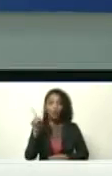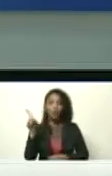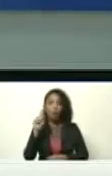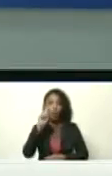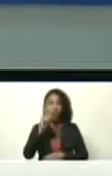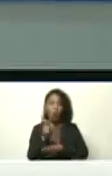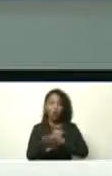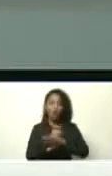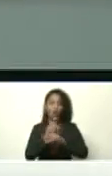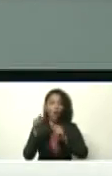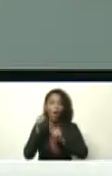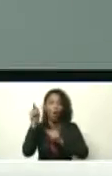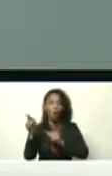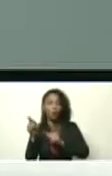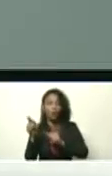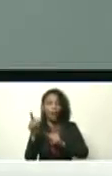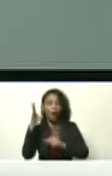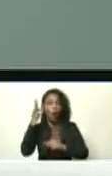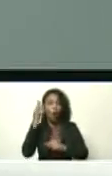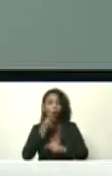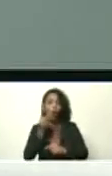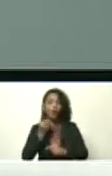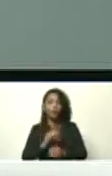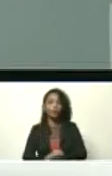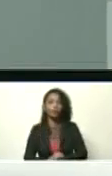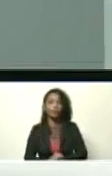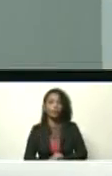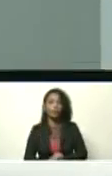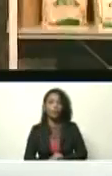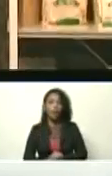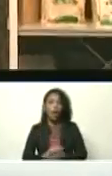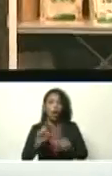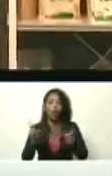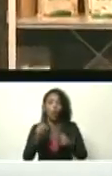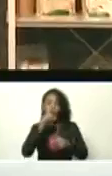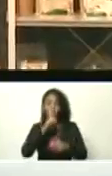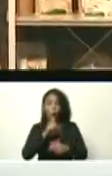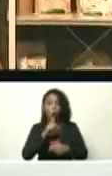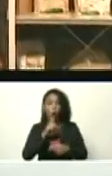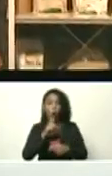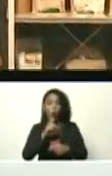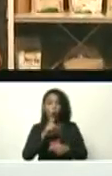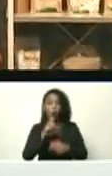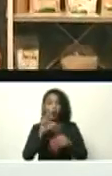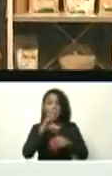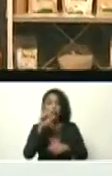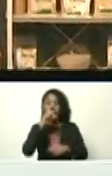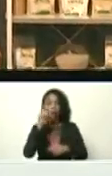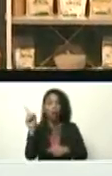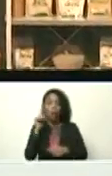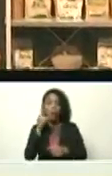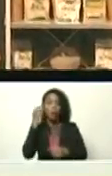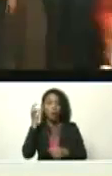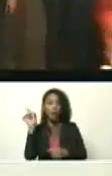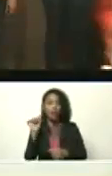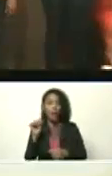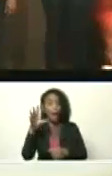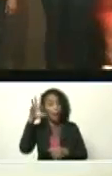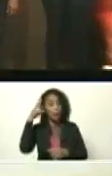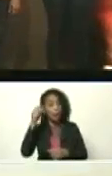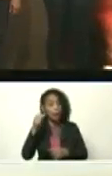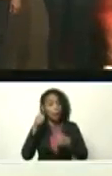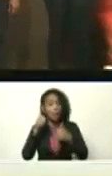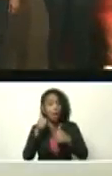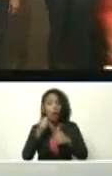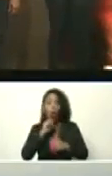gobernador, la otra una muchachita. Acaba de cumplir 30 años, alcaldesa de Maturín, y ellos entienden muy bien